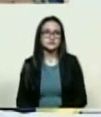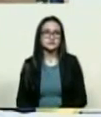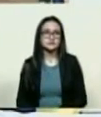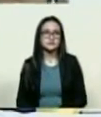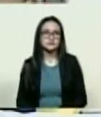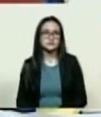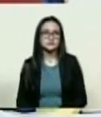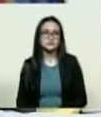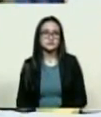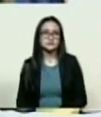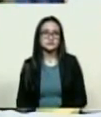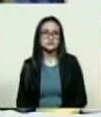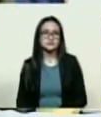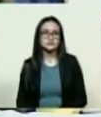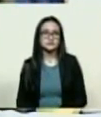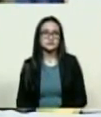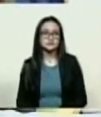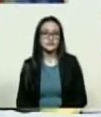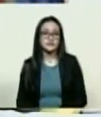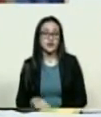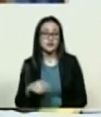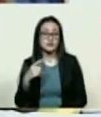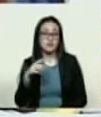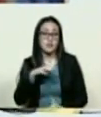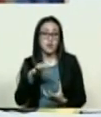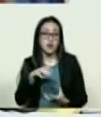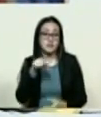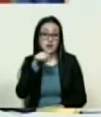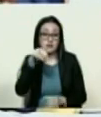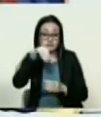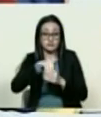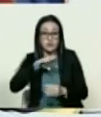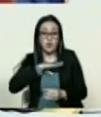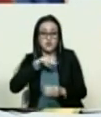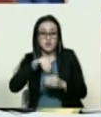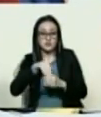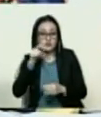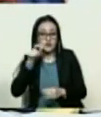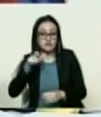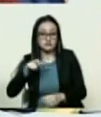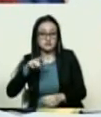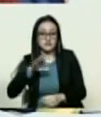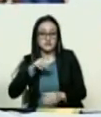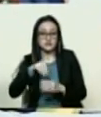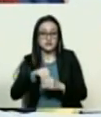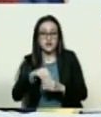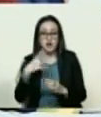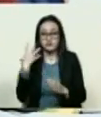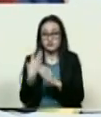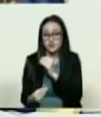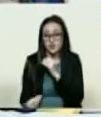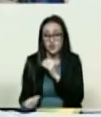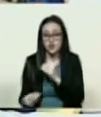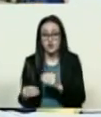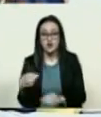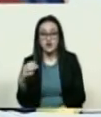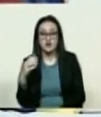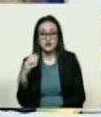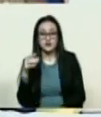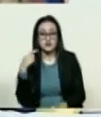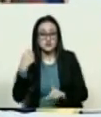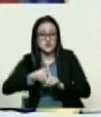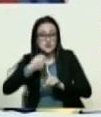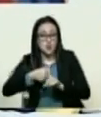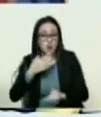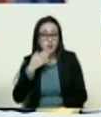problema para ellos con sus nacionales, con la gente de su país que se vinieron para Venezuela huyendo de la guerra, de las persecuciones, de las